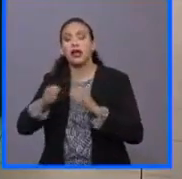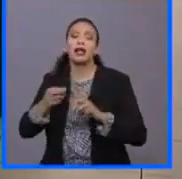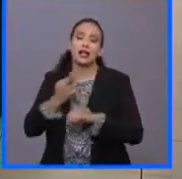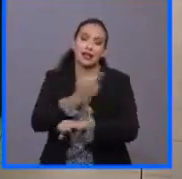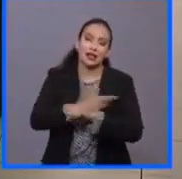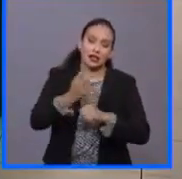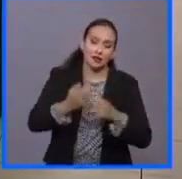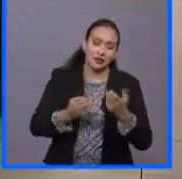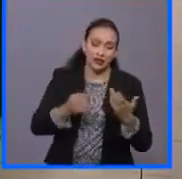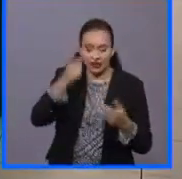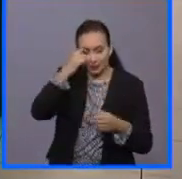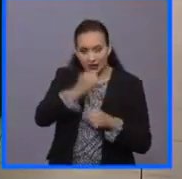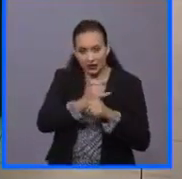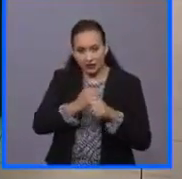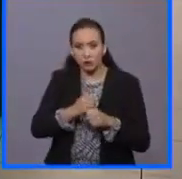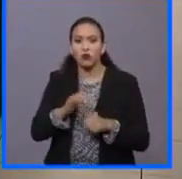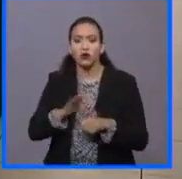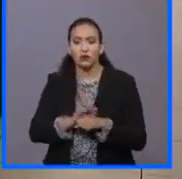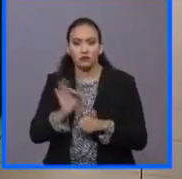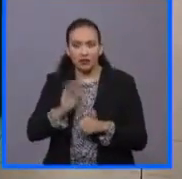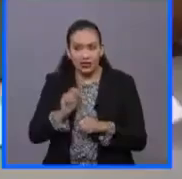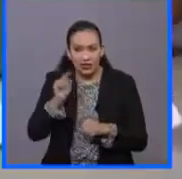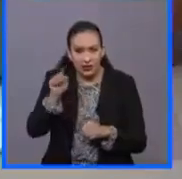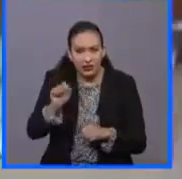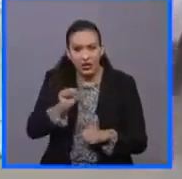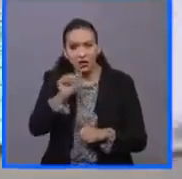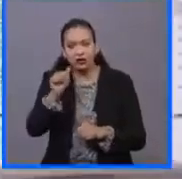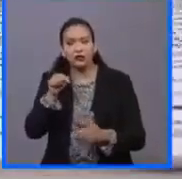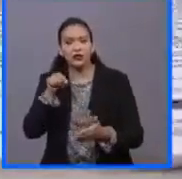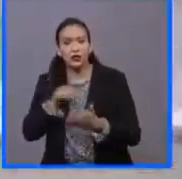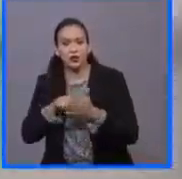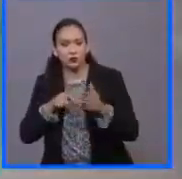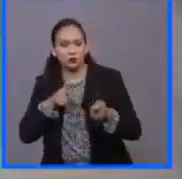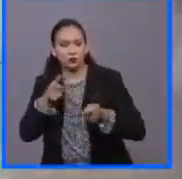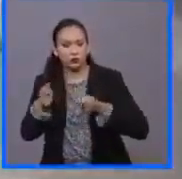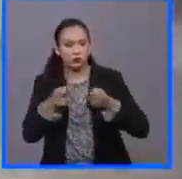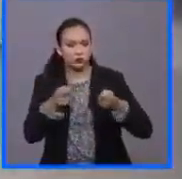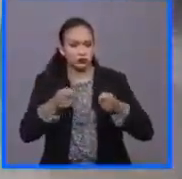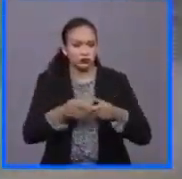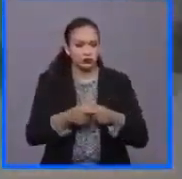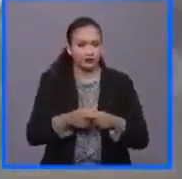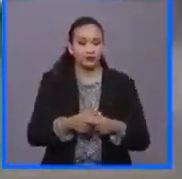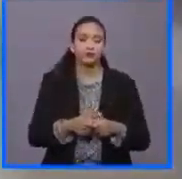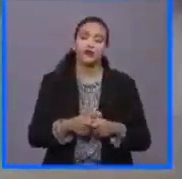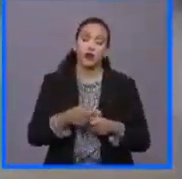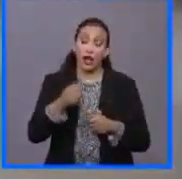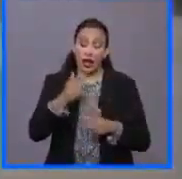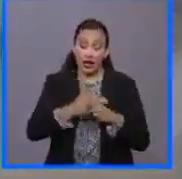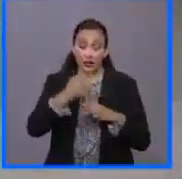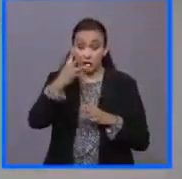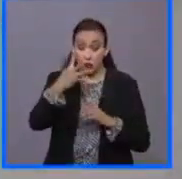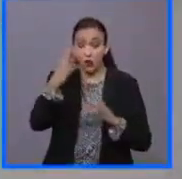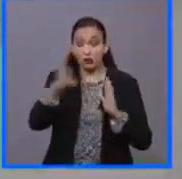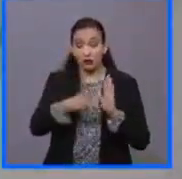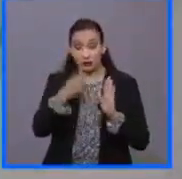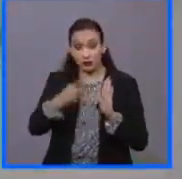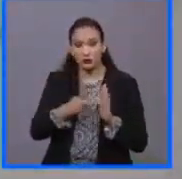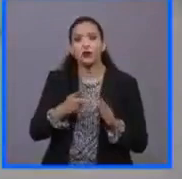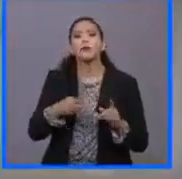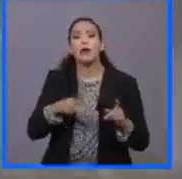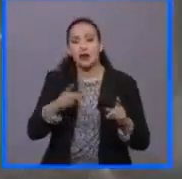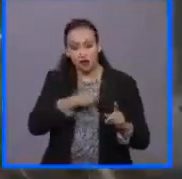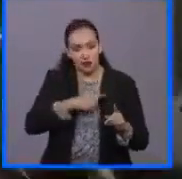sancionador por prácticas monopólicas hasta por 4 ocasiones, siempre y cuando existan causas justificadas para